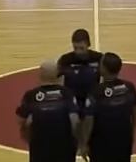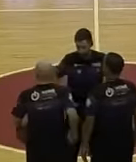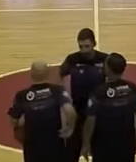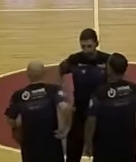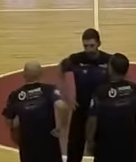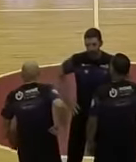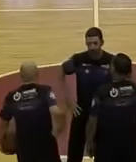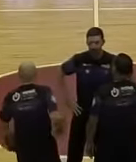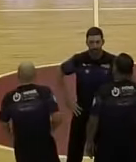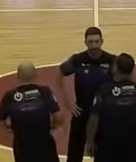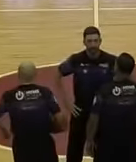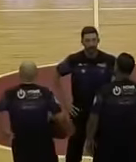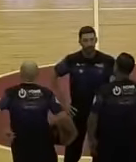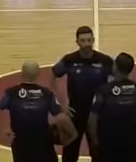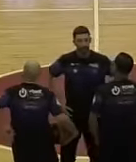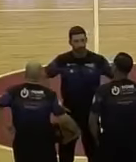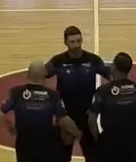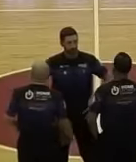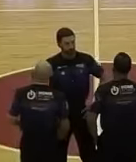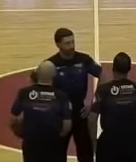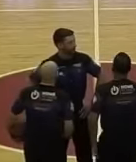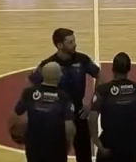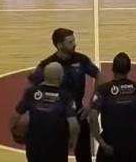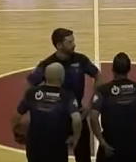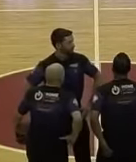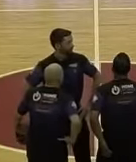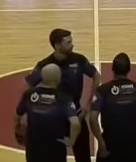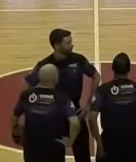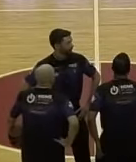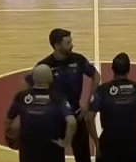señores. 6 puntos de diferencia.